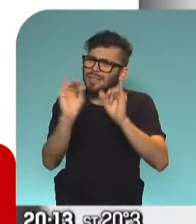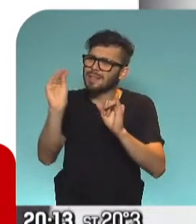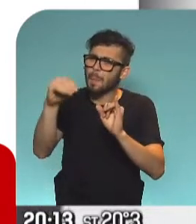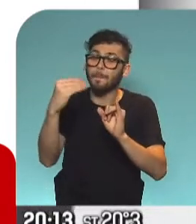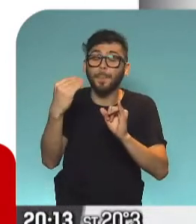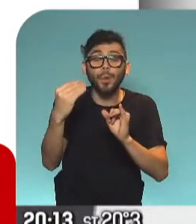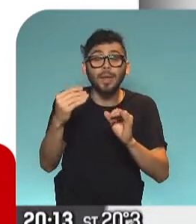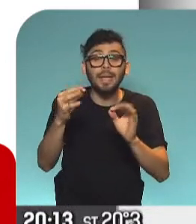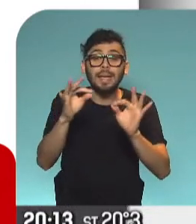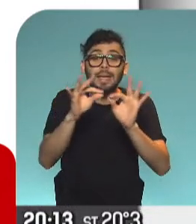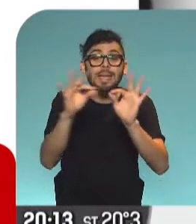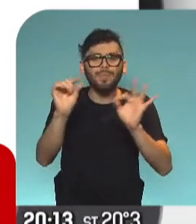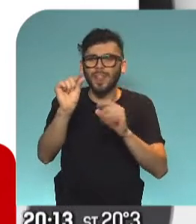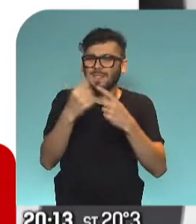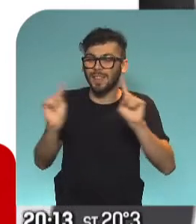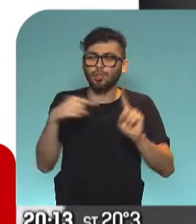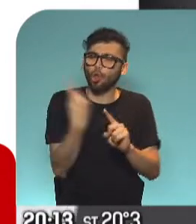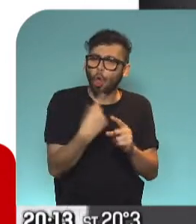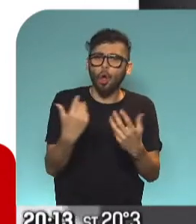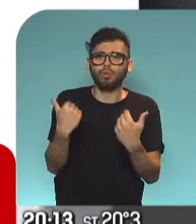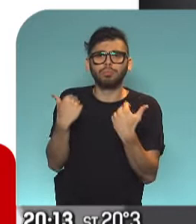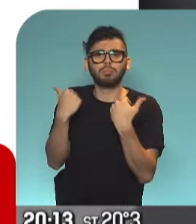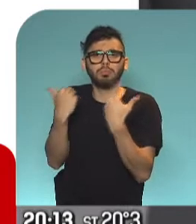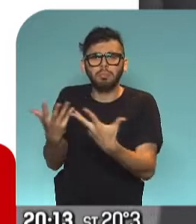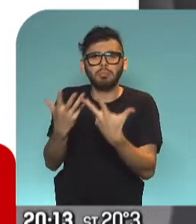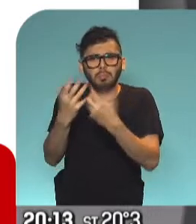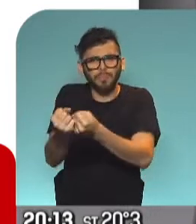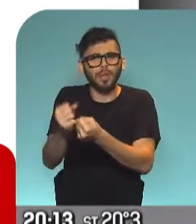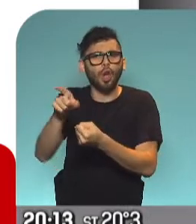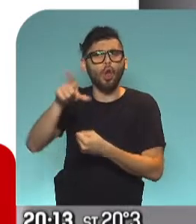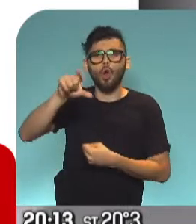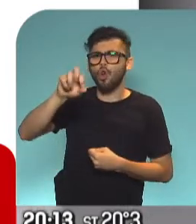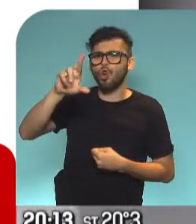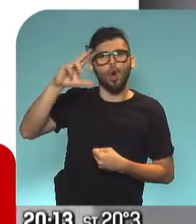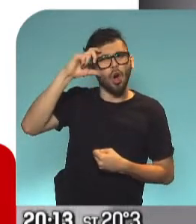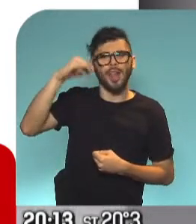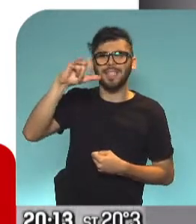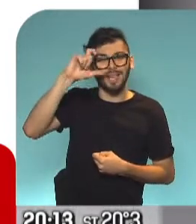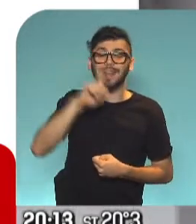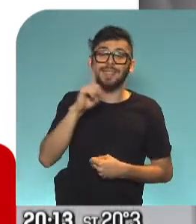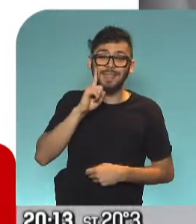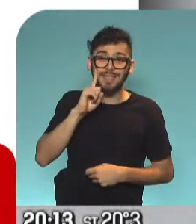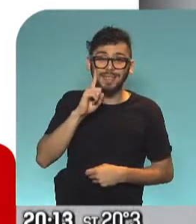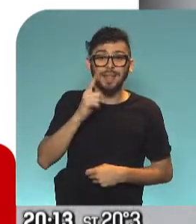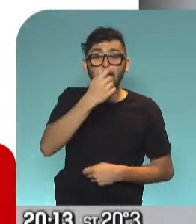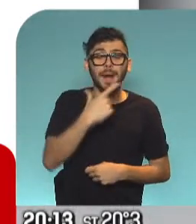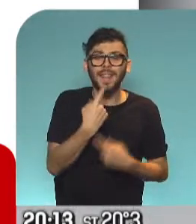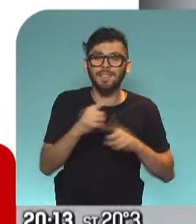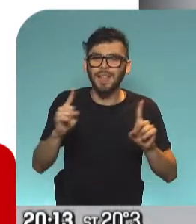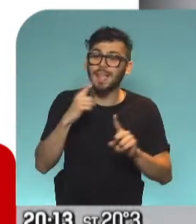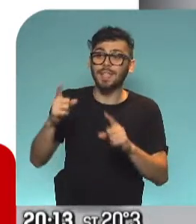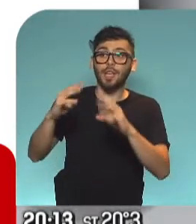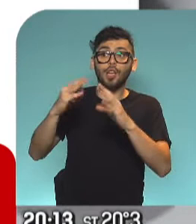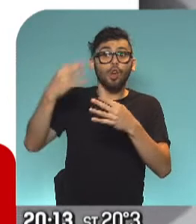tono, ¿no? Todos solidarizándose en particular con Lorenzetti, y Macri que dice: La Corte debe fallar conforme a derecho, sin presiones de